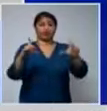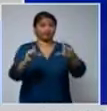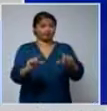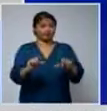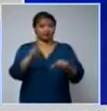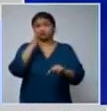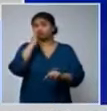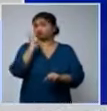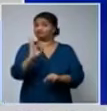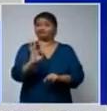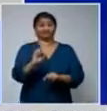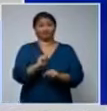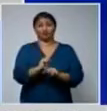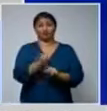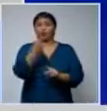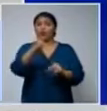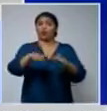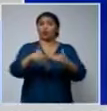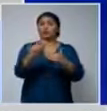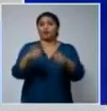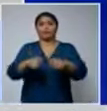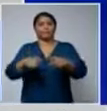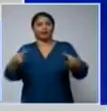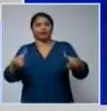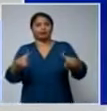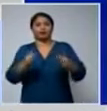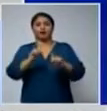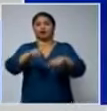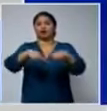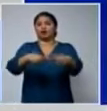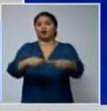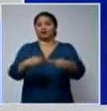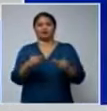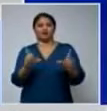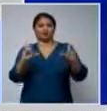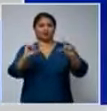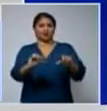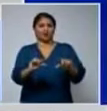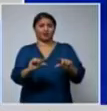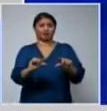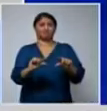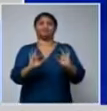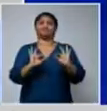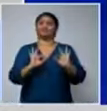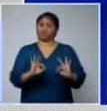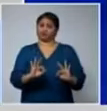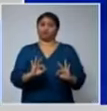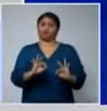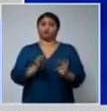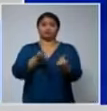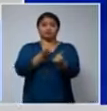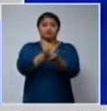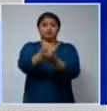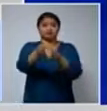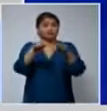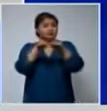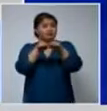momento epidemiológico, de la situación epidemiológica que se está enfrentando en nuestro país.